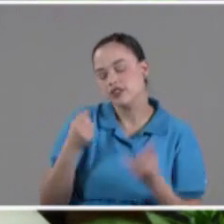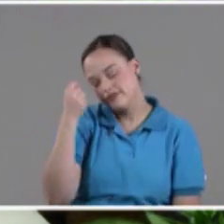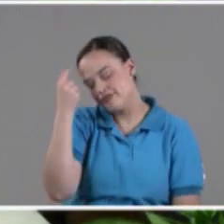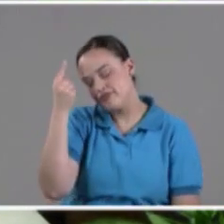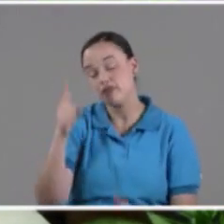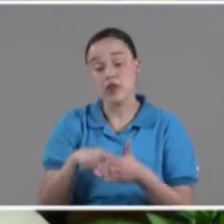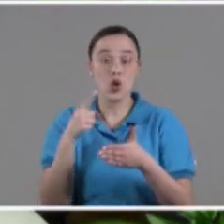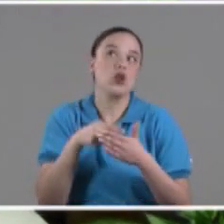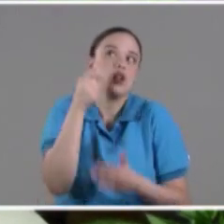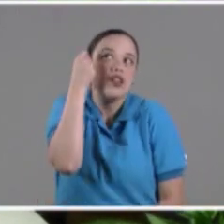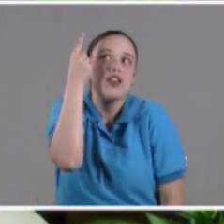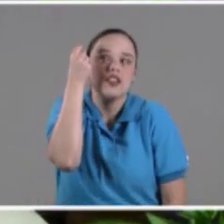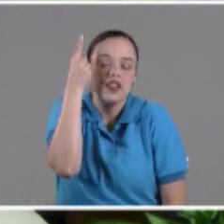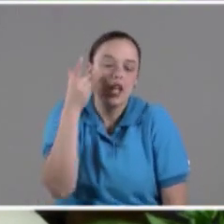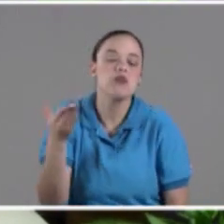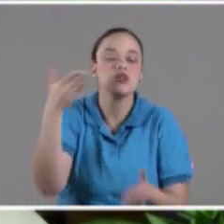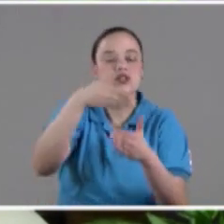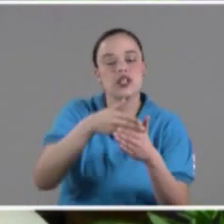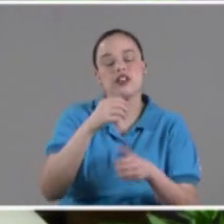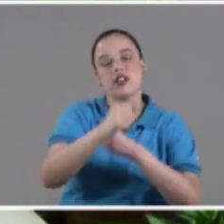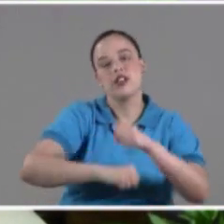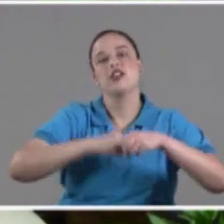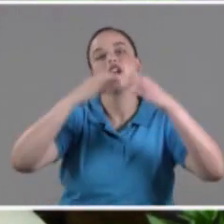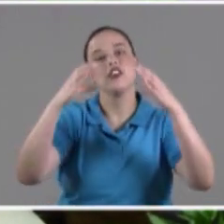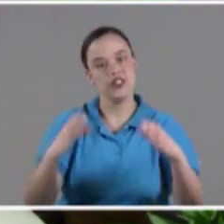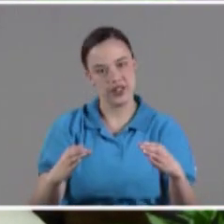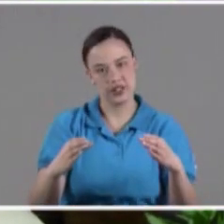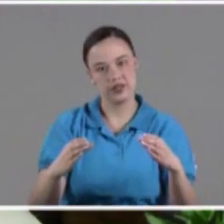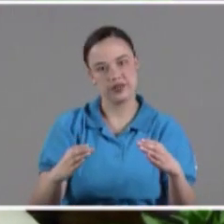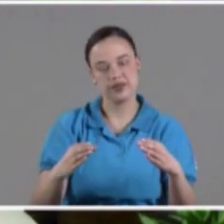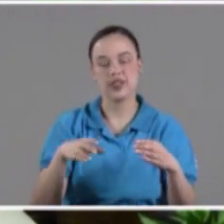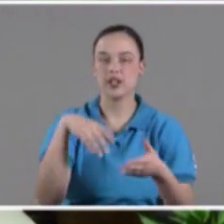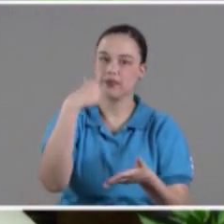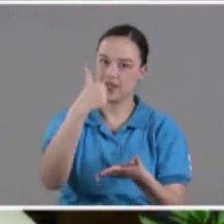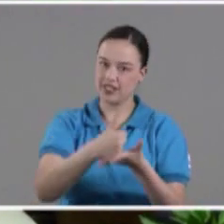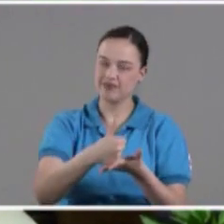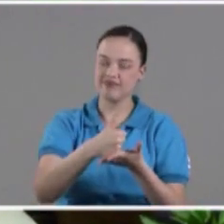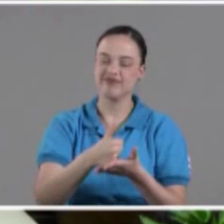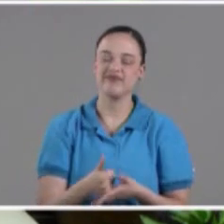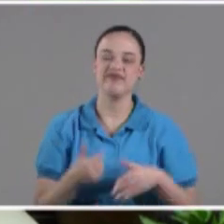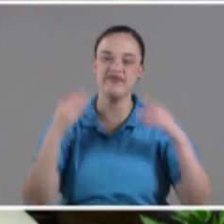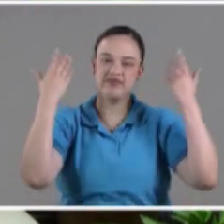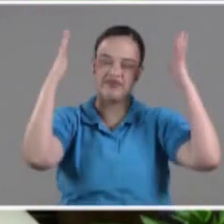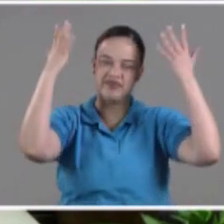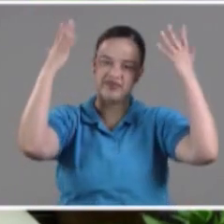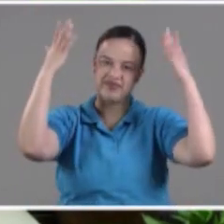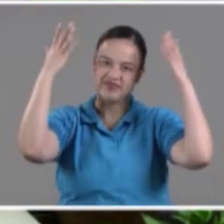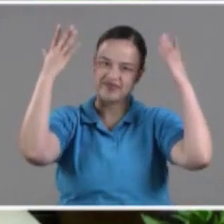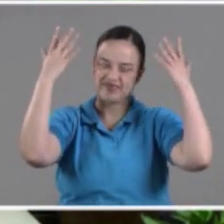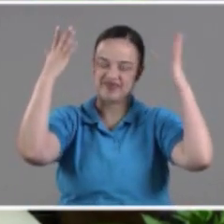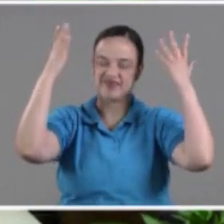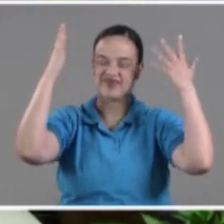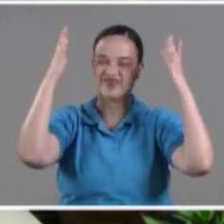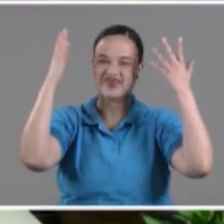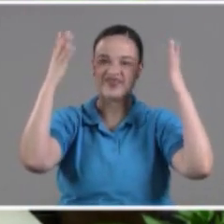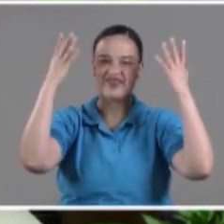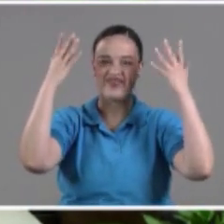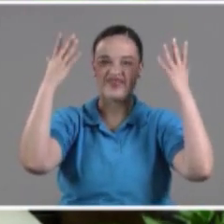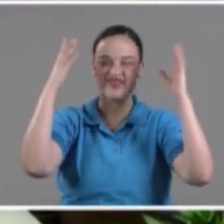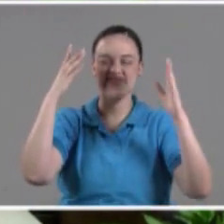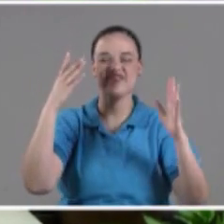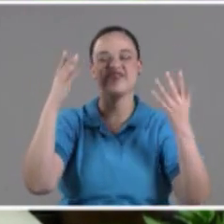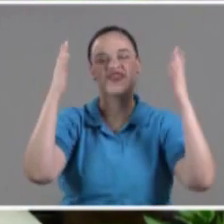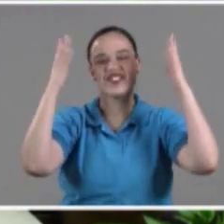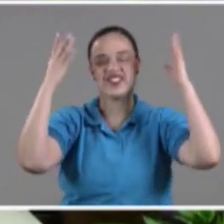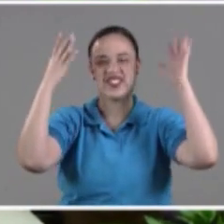y cuando uno entiende y lleva fruto del abrazo al Señor Jesús miremos